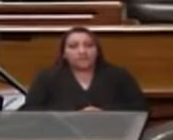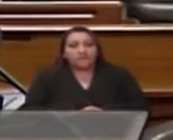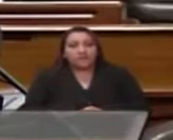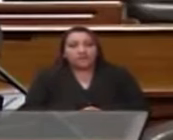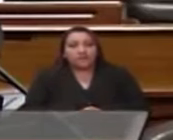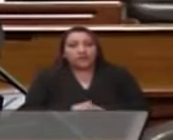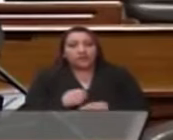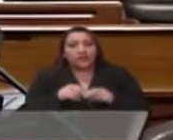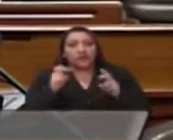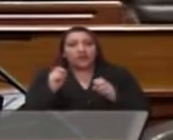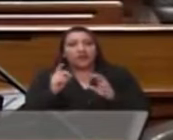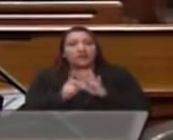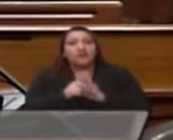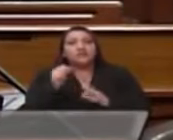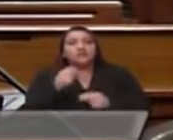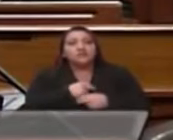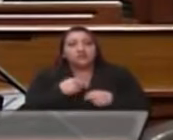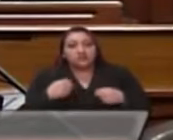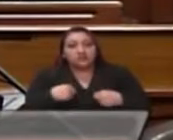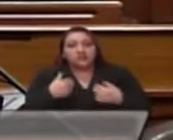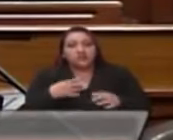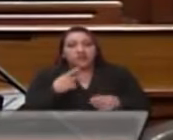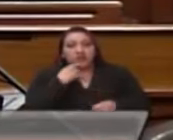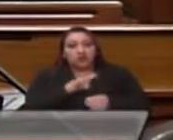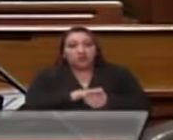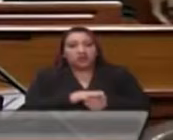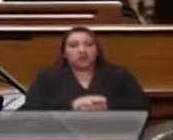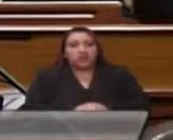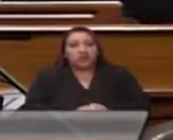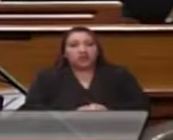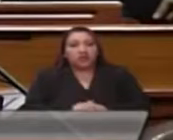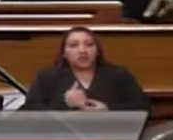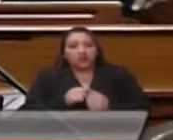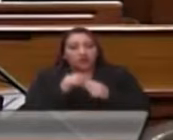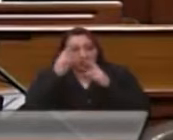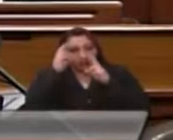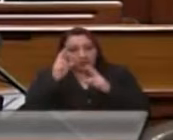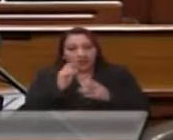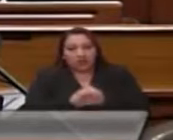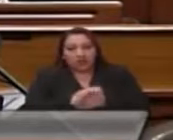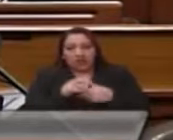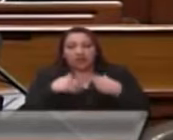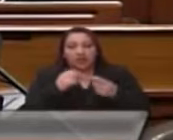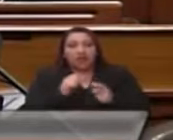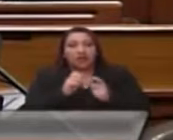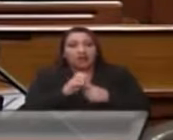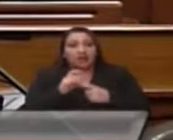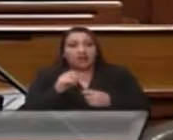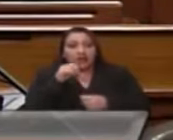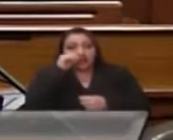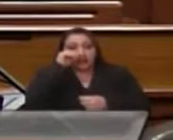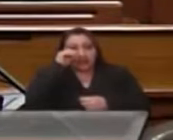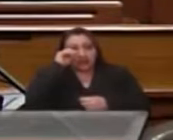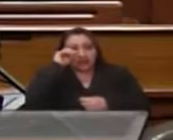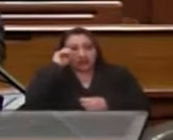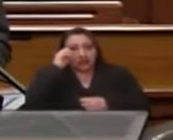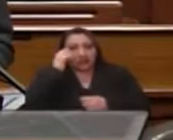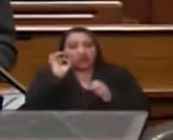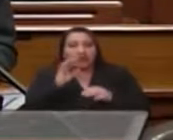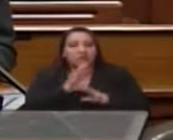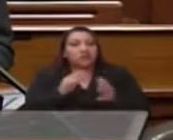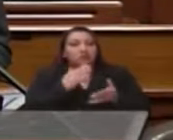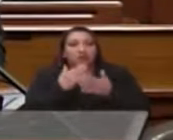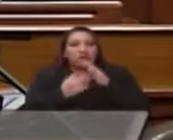En materia de derechos humanos, estamos comprometidos a respetar y garantizar los mismos sin